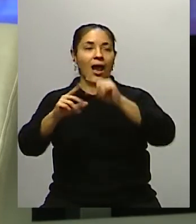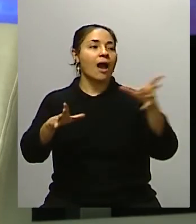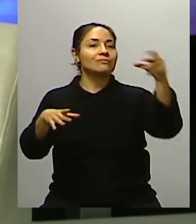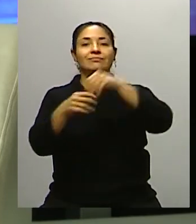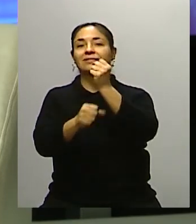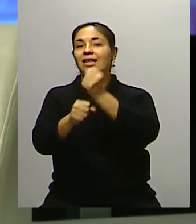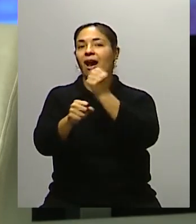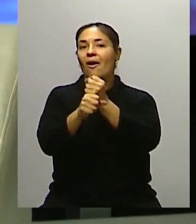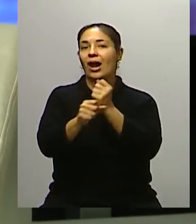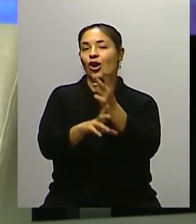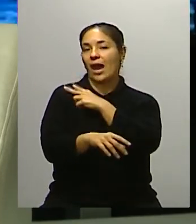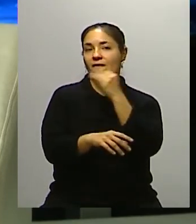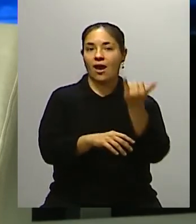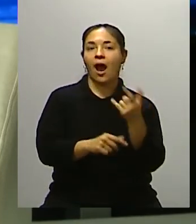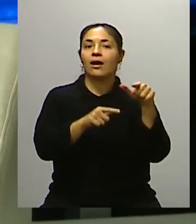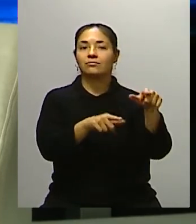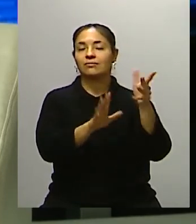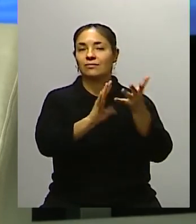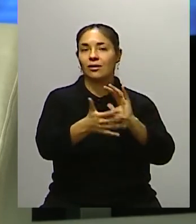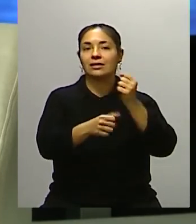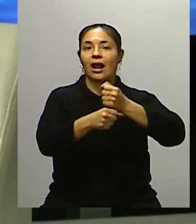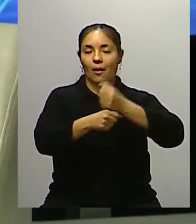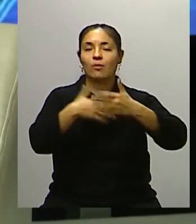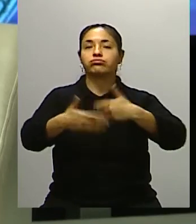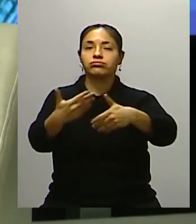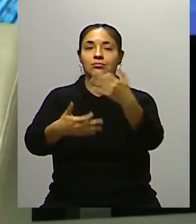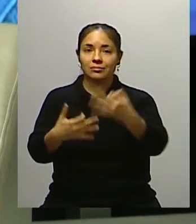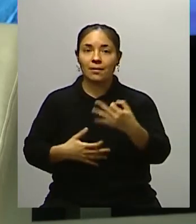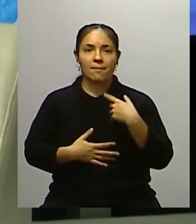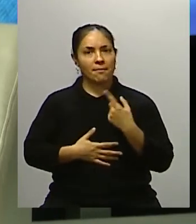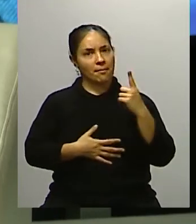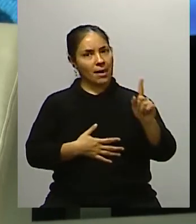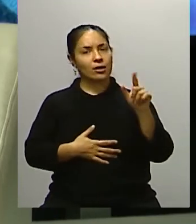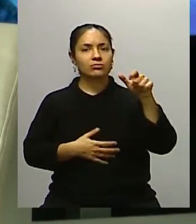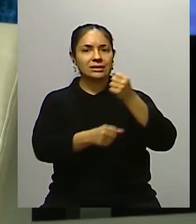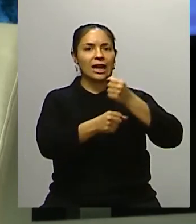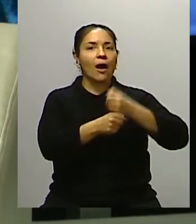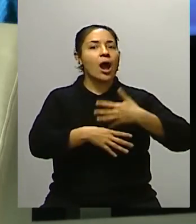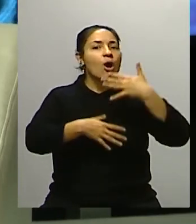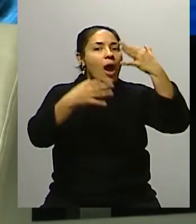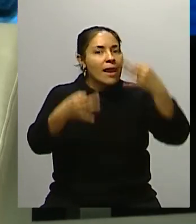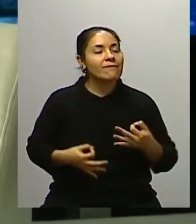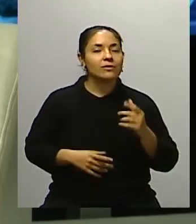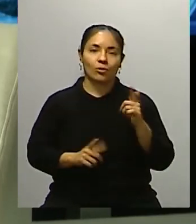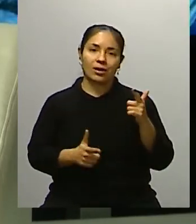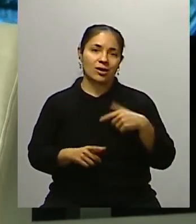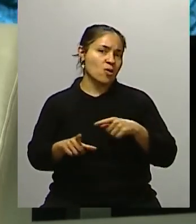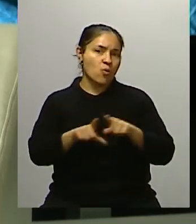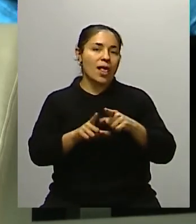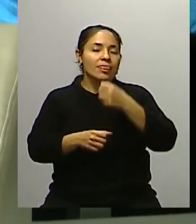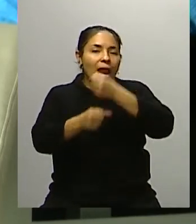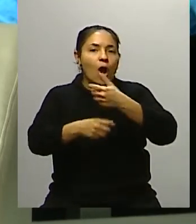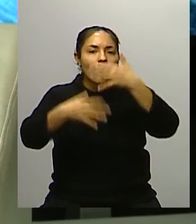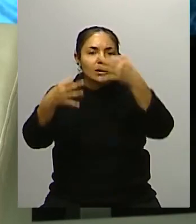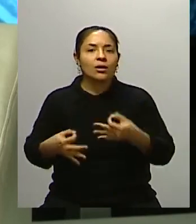trabajadores en relación de dependencia, o sea, trabajadores de población activa, claro, pero que en realidad no tienen un empleo genuino, el empleo genuino que nosotros llamamos que es el de